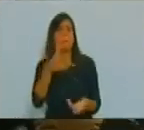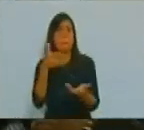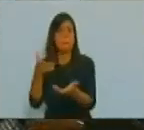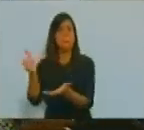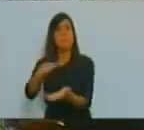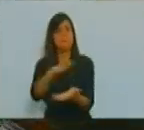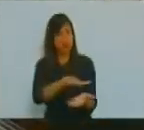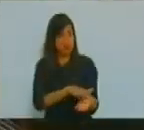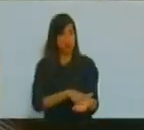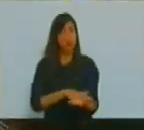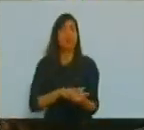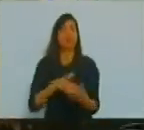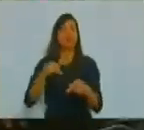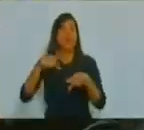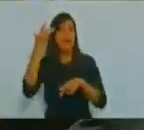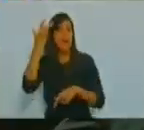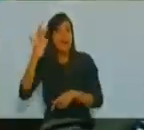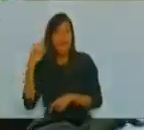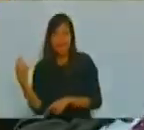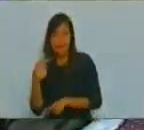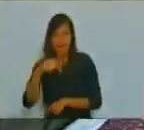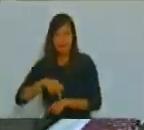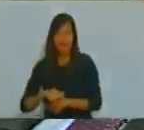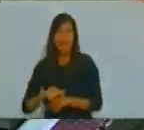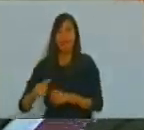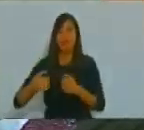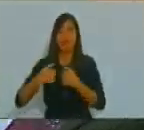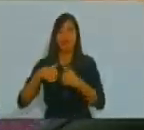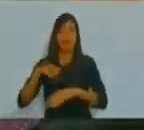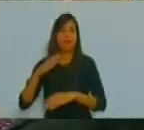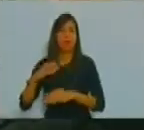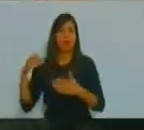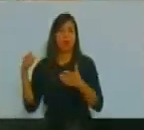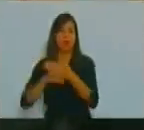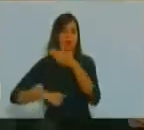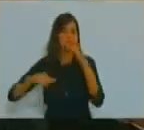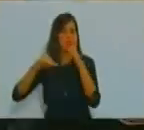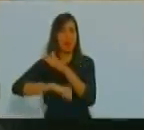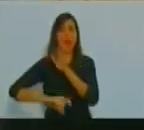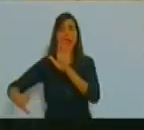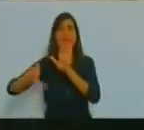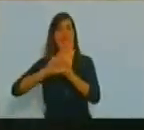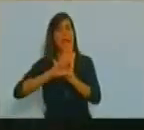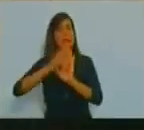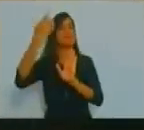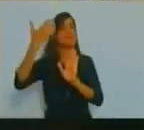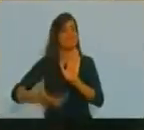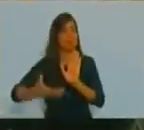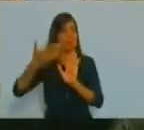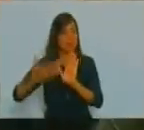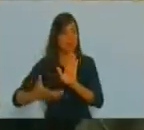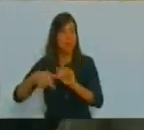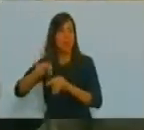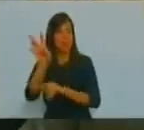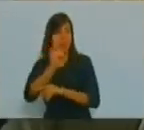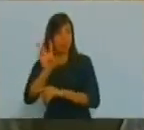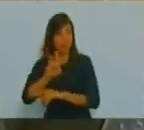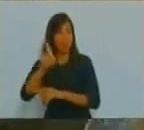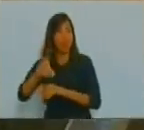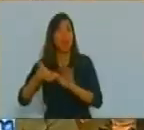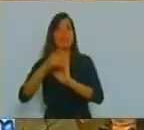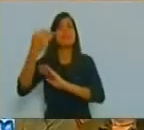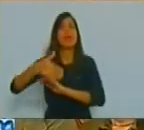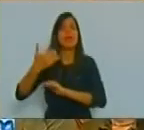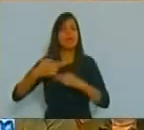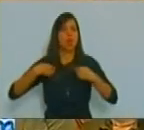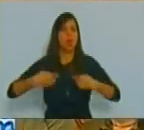y es por eso que creemos que esta lucha no debe ser sólo por una ley en venezuela esta lucha debe ser por los derechos humanos de la